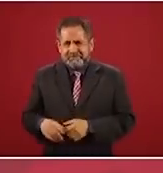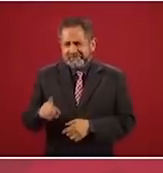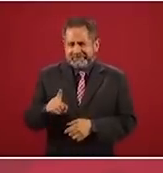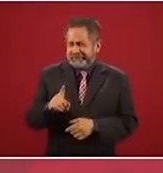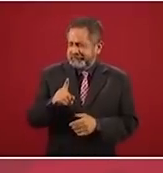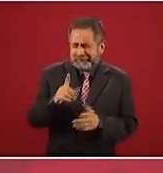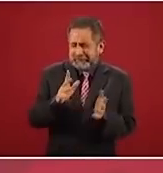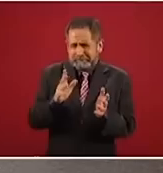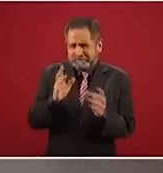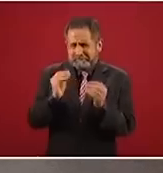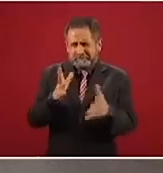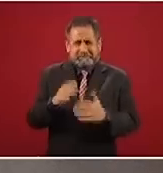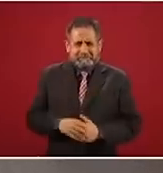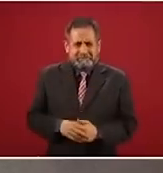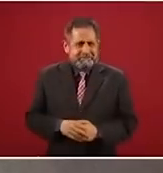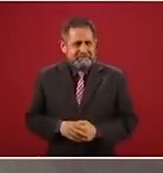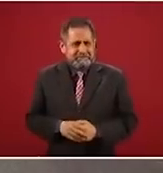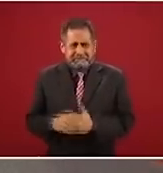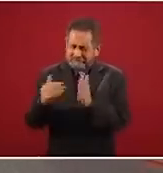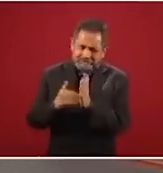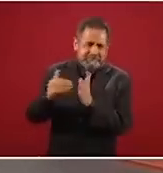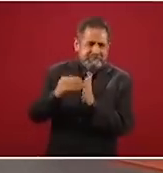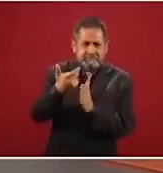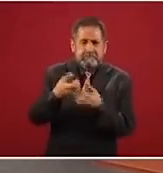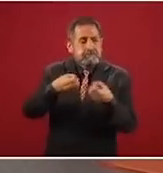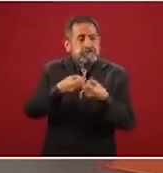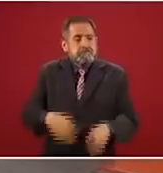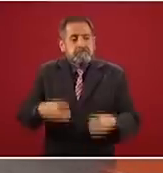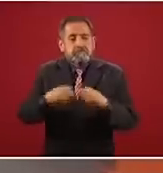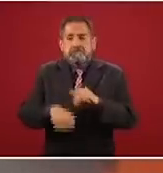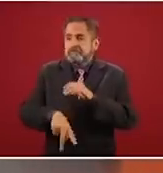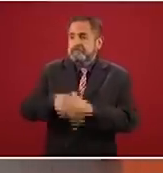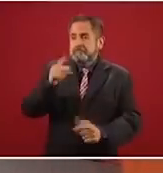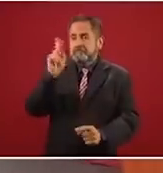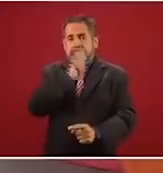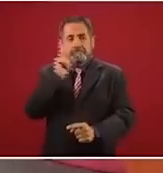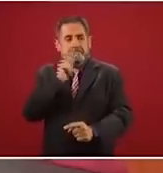cientos de millones diarios.